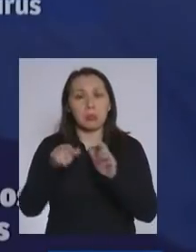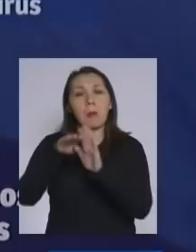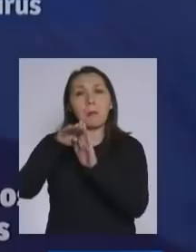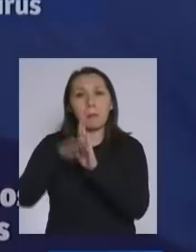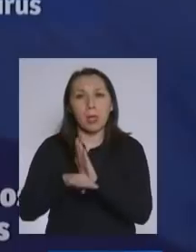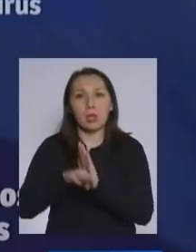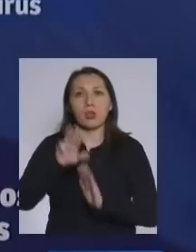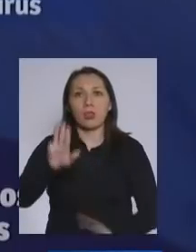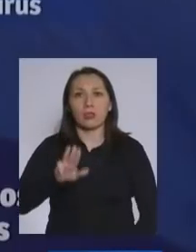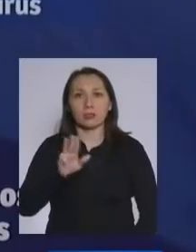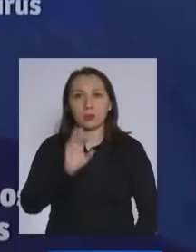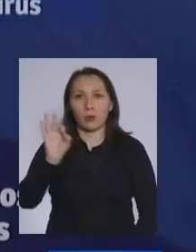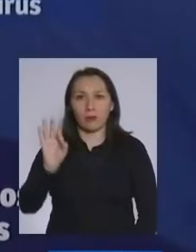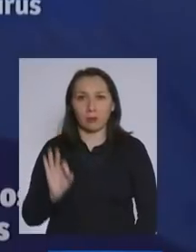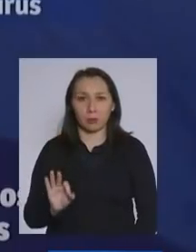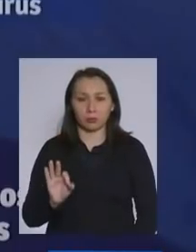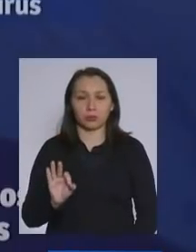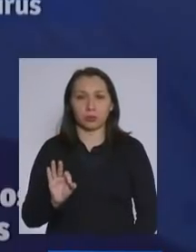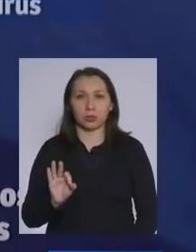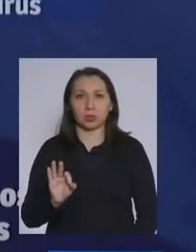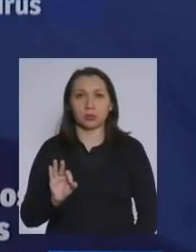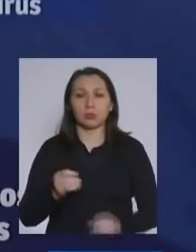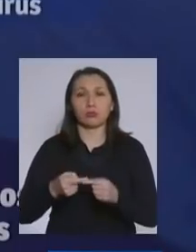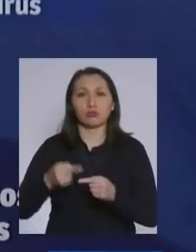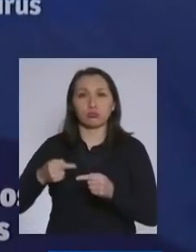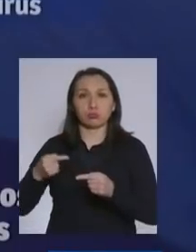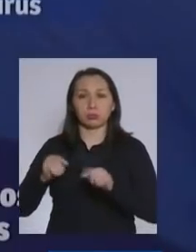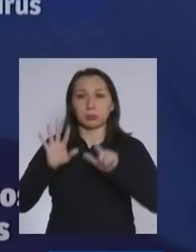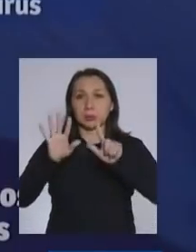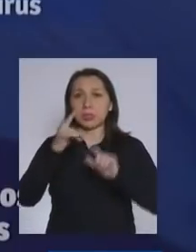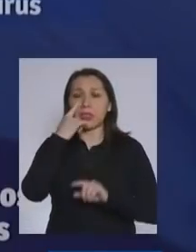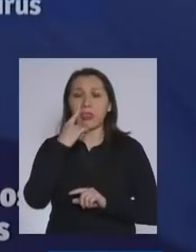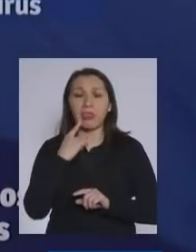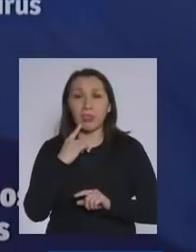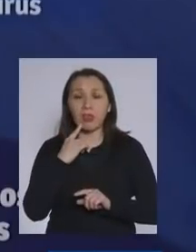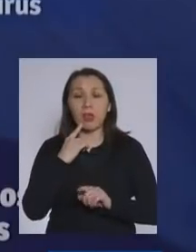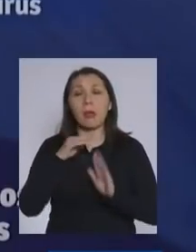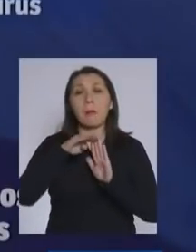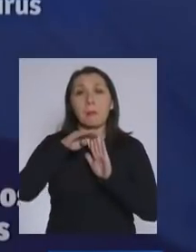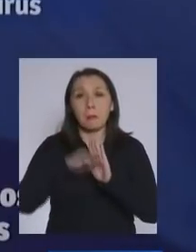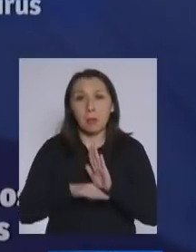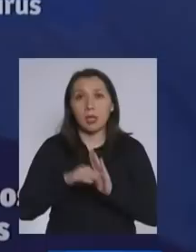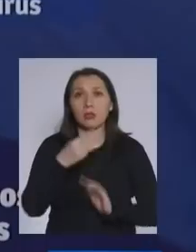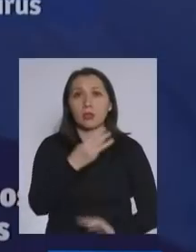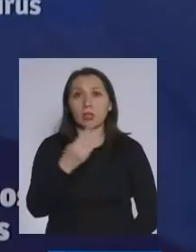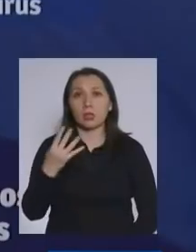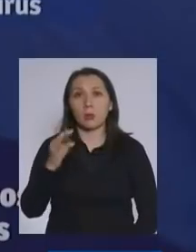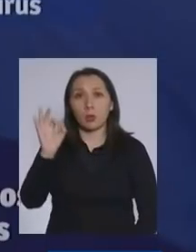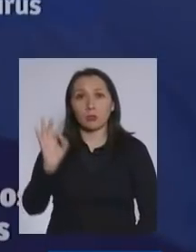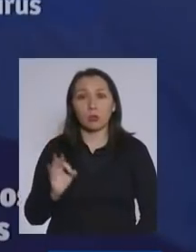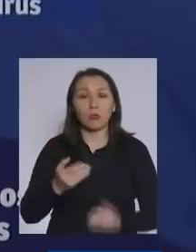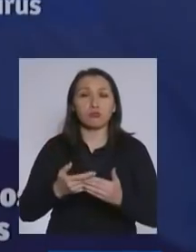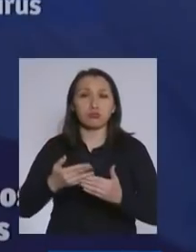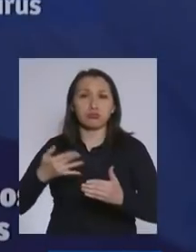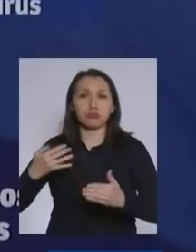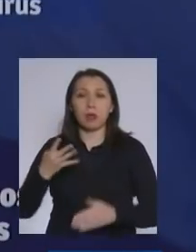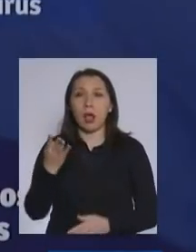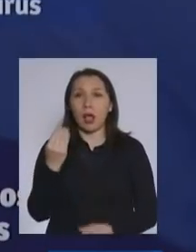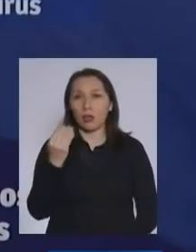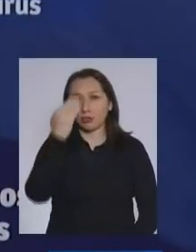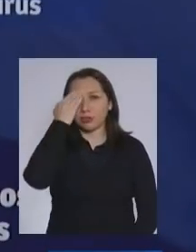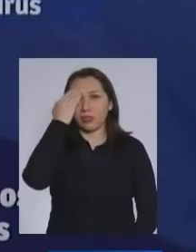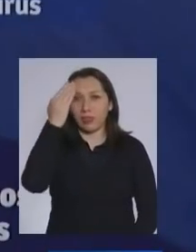menos 19% en los últimos 7 días y en un menos 34% en los últimos 14